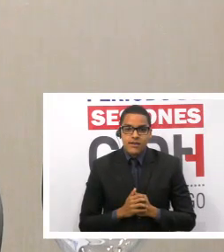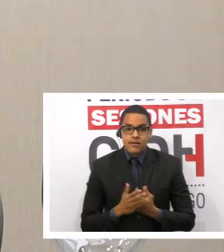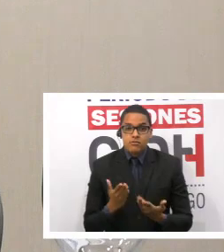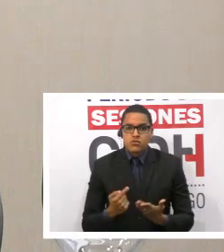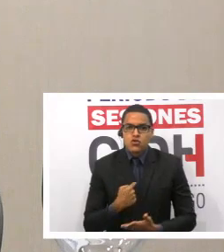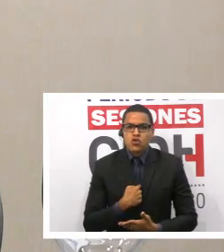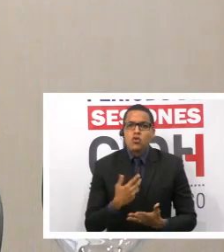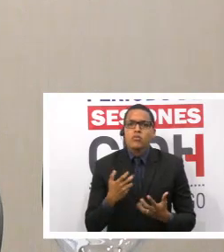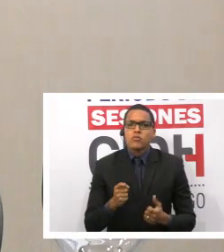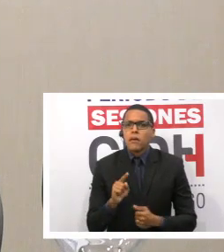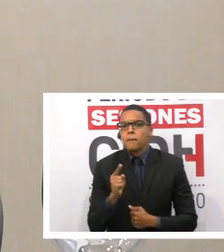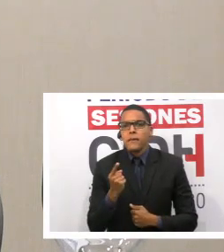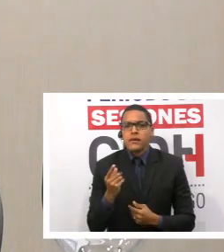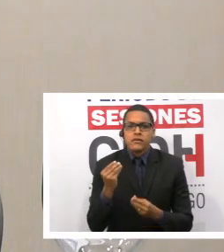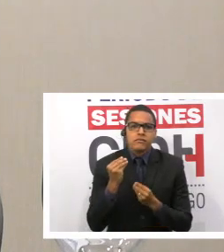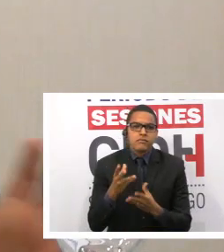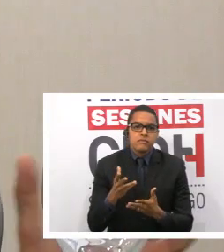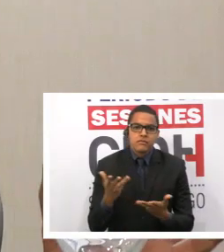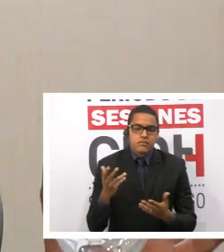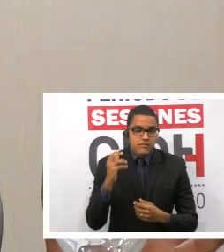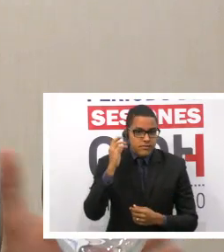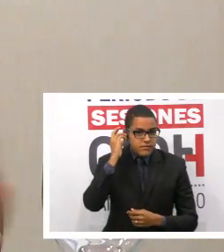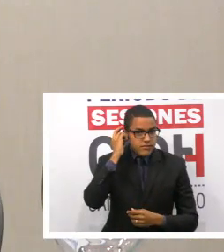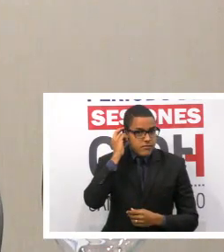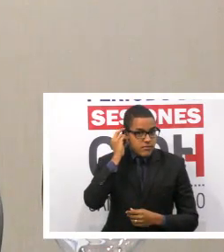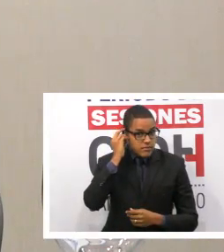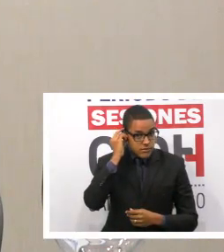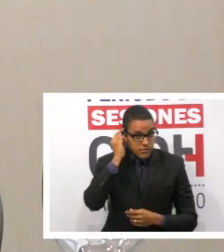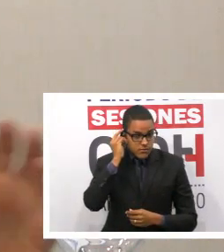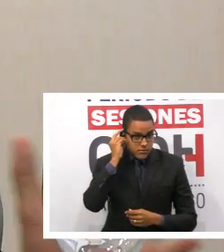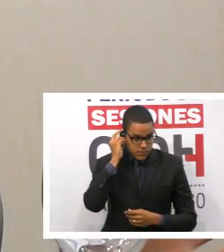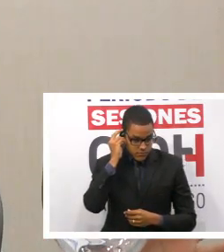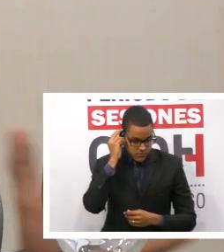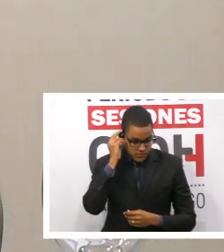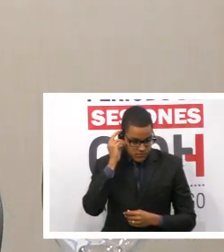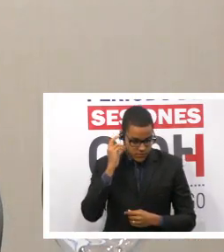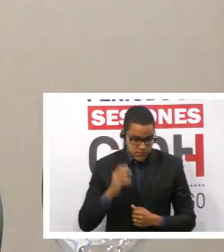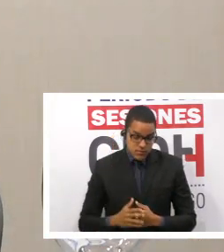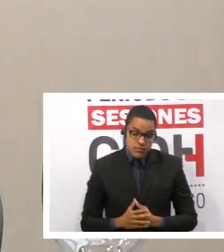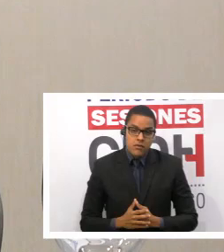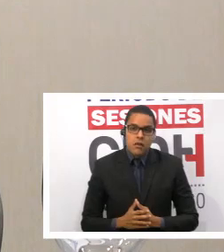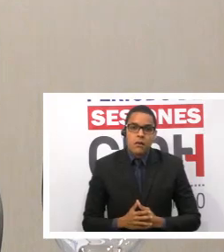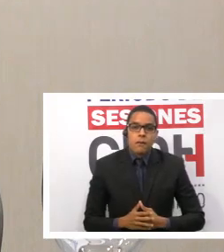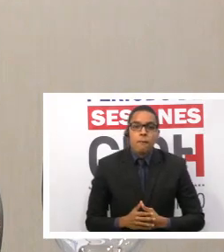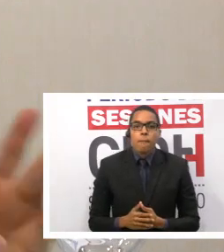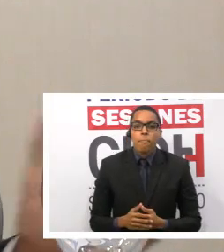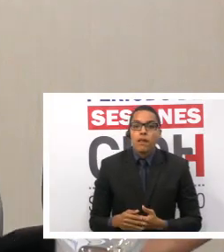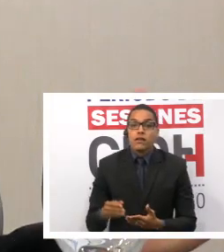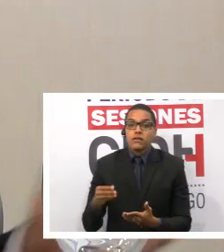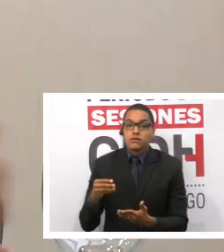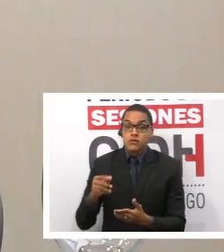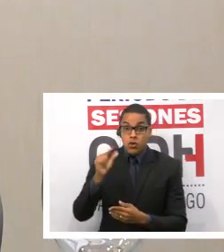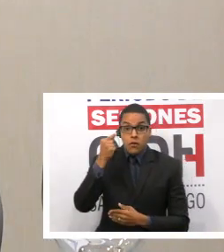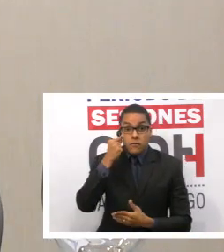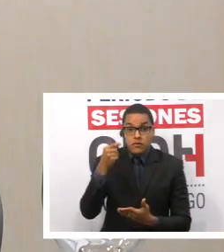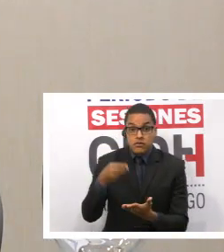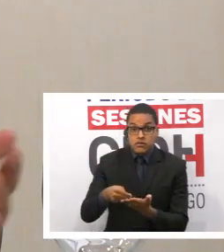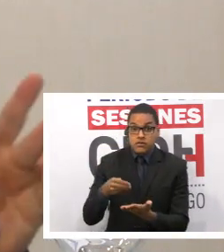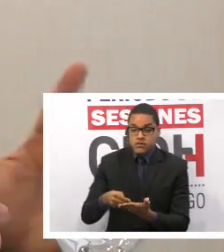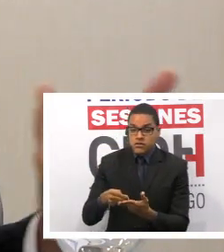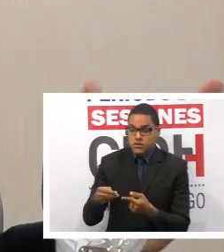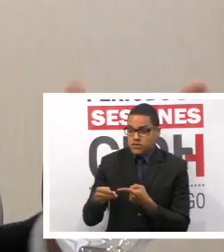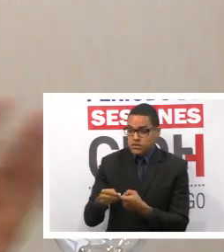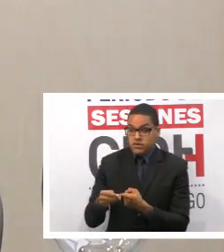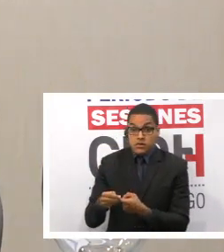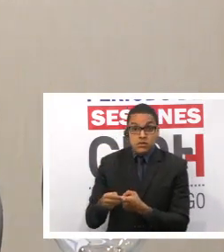hacer es que el presupuesto y la economía claramente dan las condiciones generales para la promoción y el goce